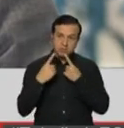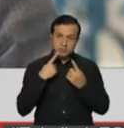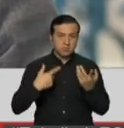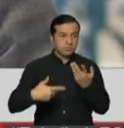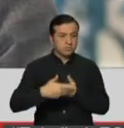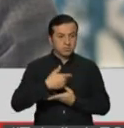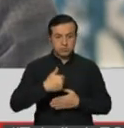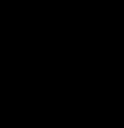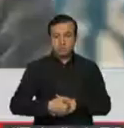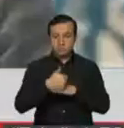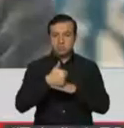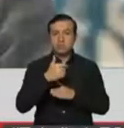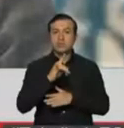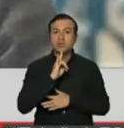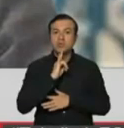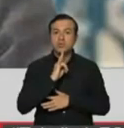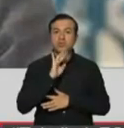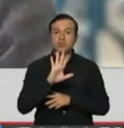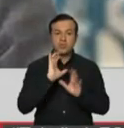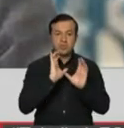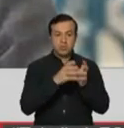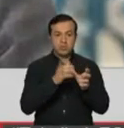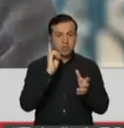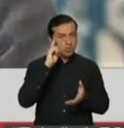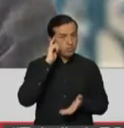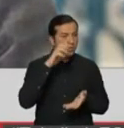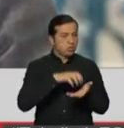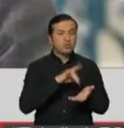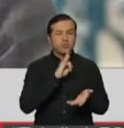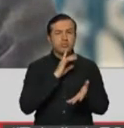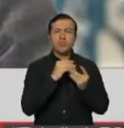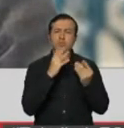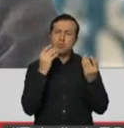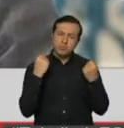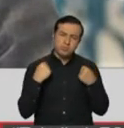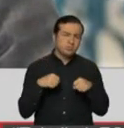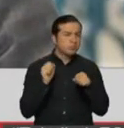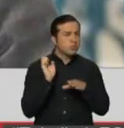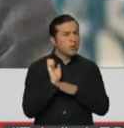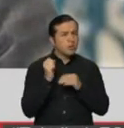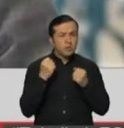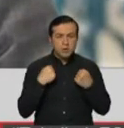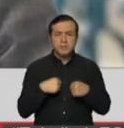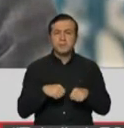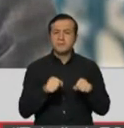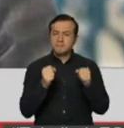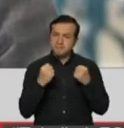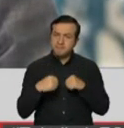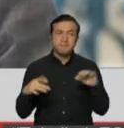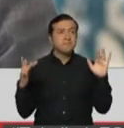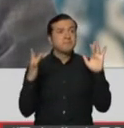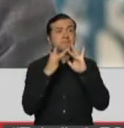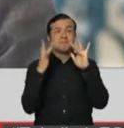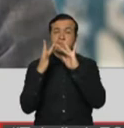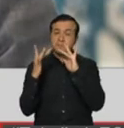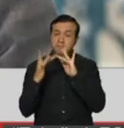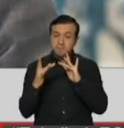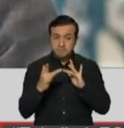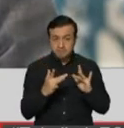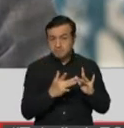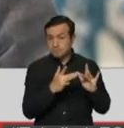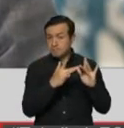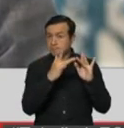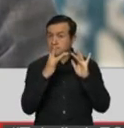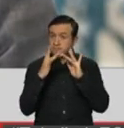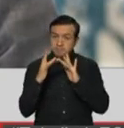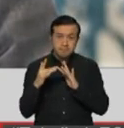las autoridades norteamericanas del Departamento de Estado, en fin, es un esfuerzo del Estado ecuatoriano por establecer con estas naciones conexiones